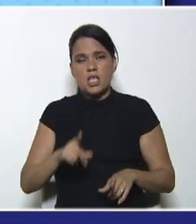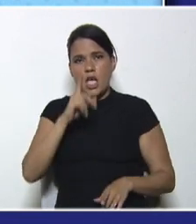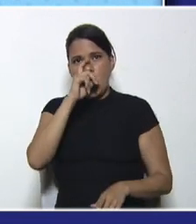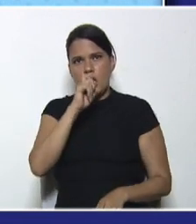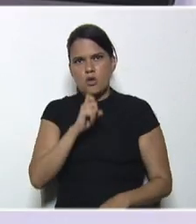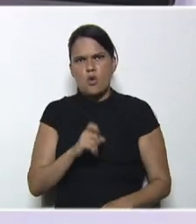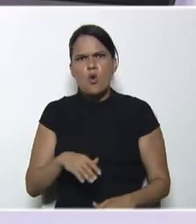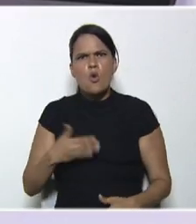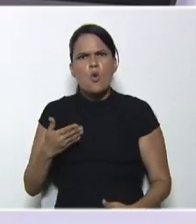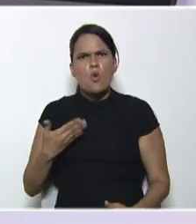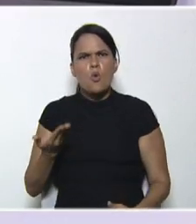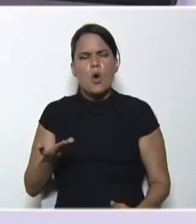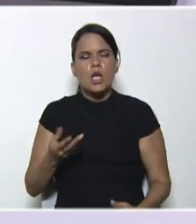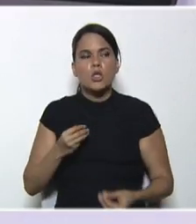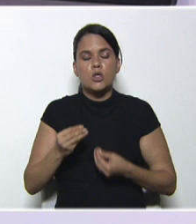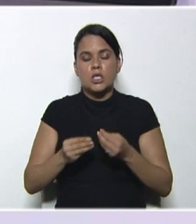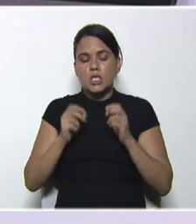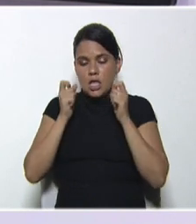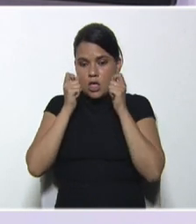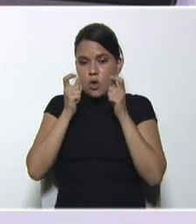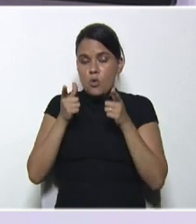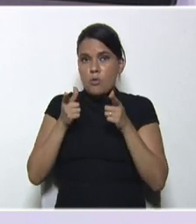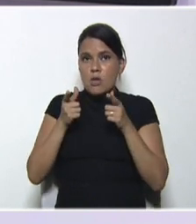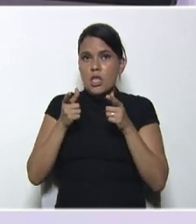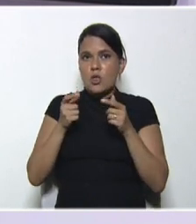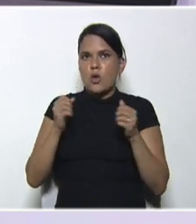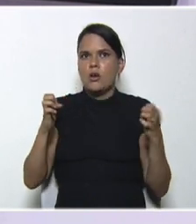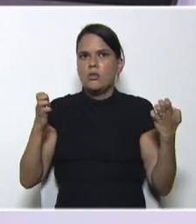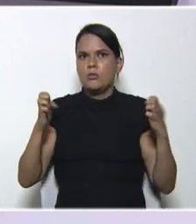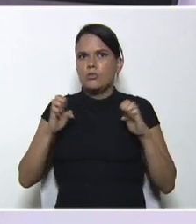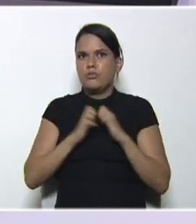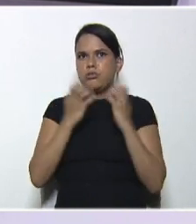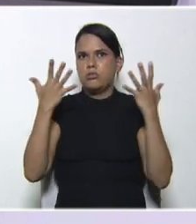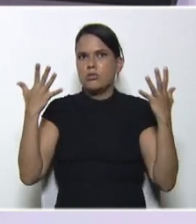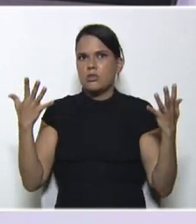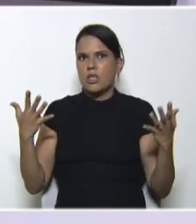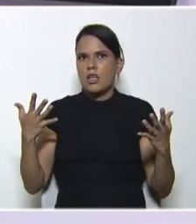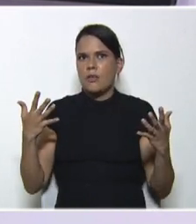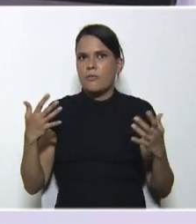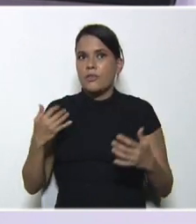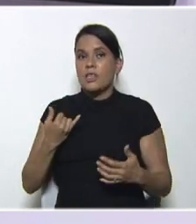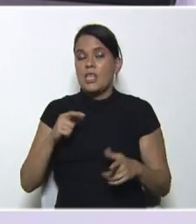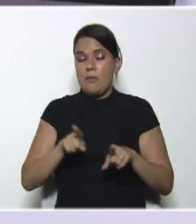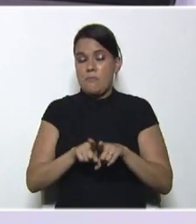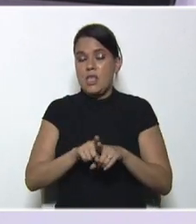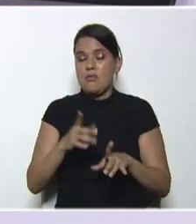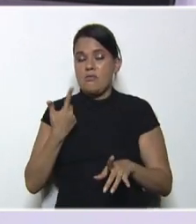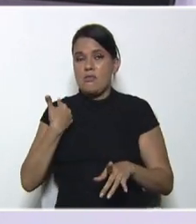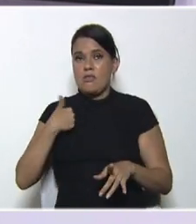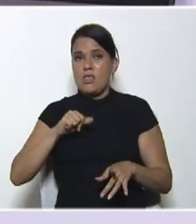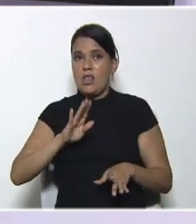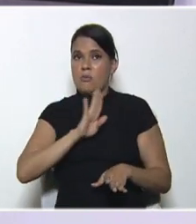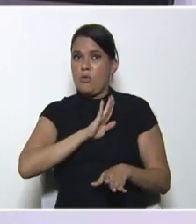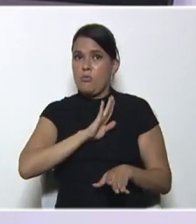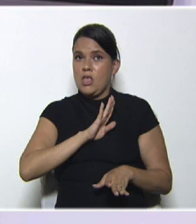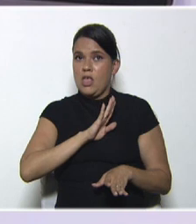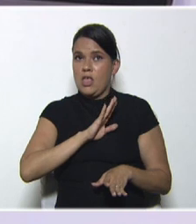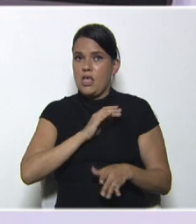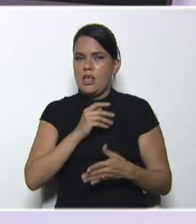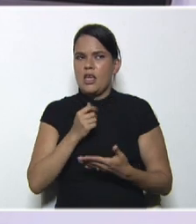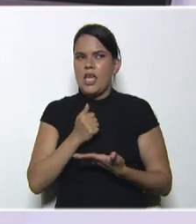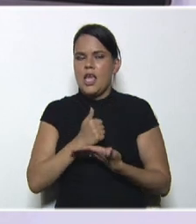descubrimiento del electrón. Un electrón posee también propiedades, en ese caso el